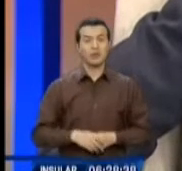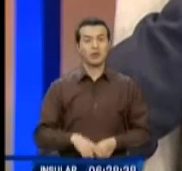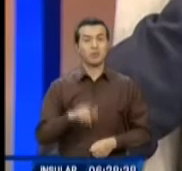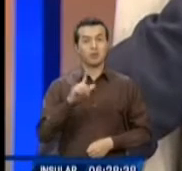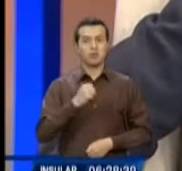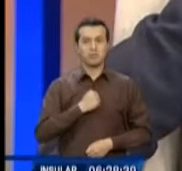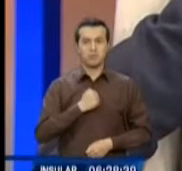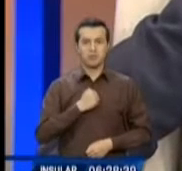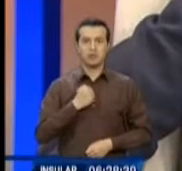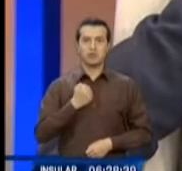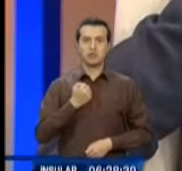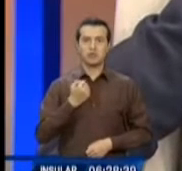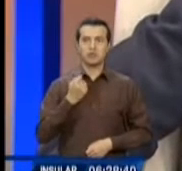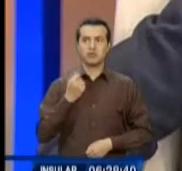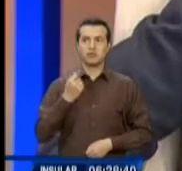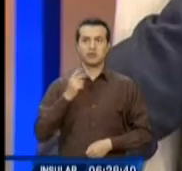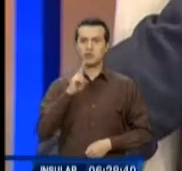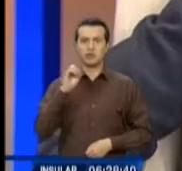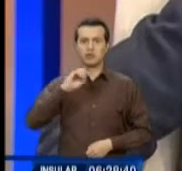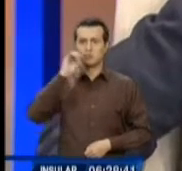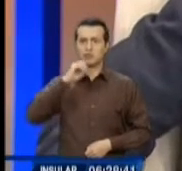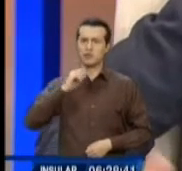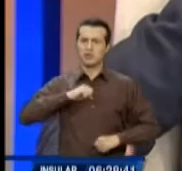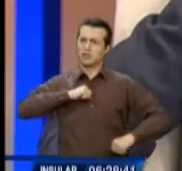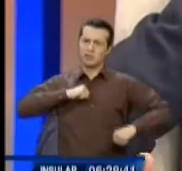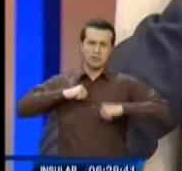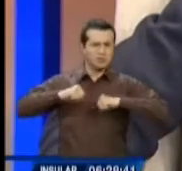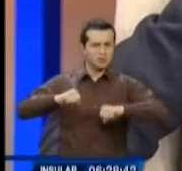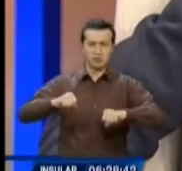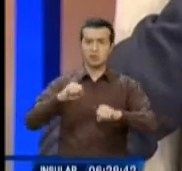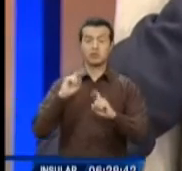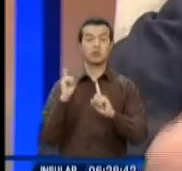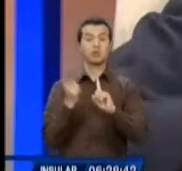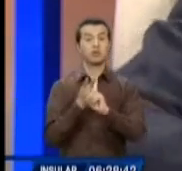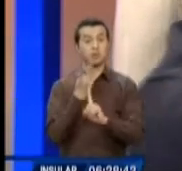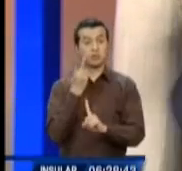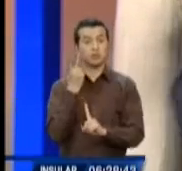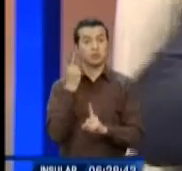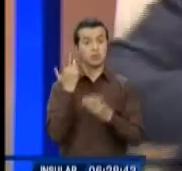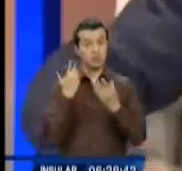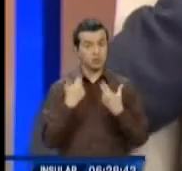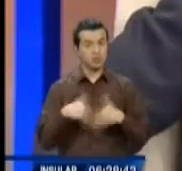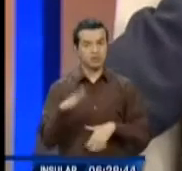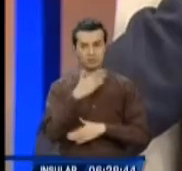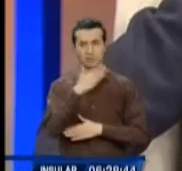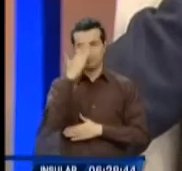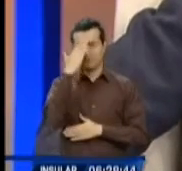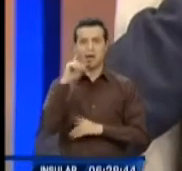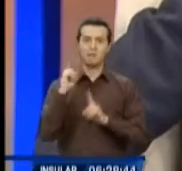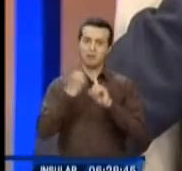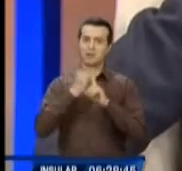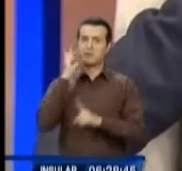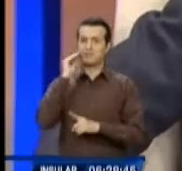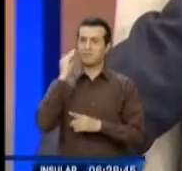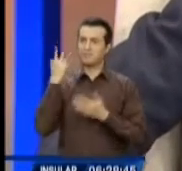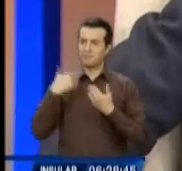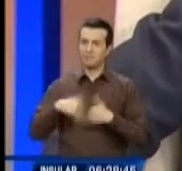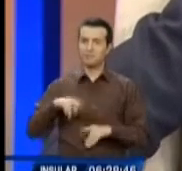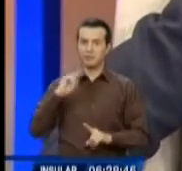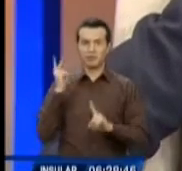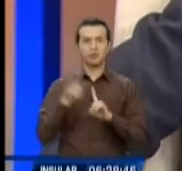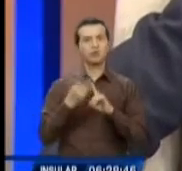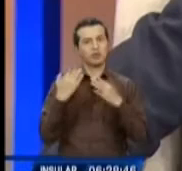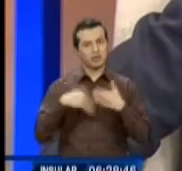de nosotros hasta el 200%. En esta segunda ocasión, por la experiencia previa, tuvimos un poco